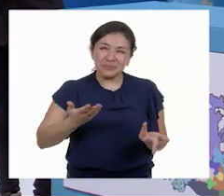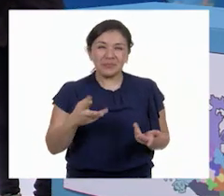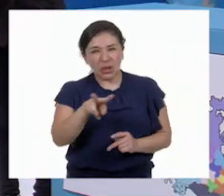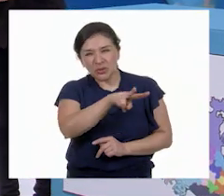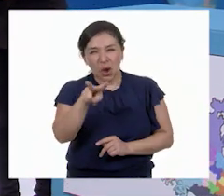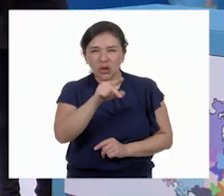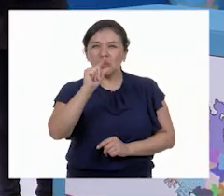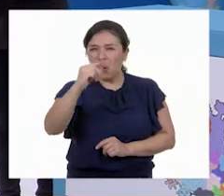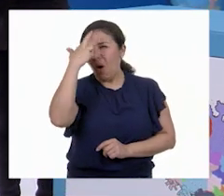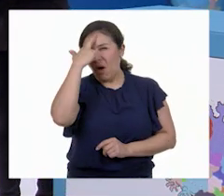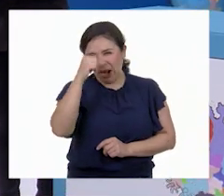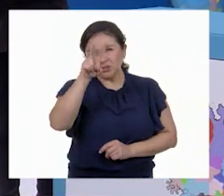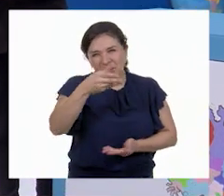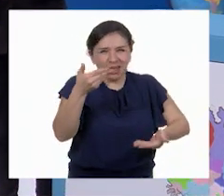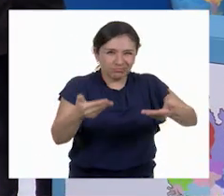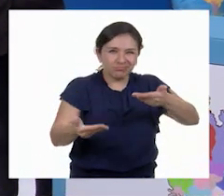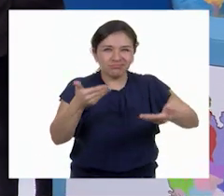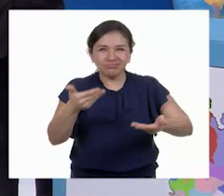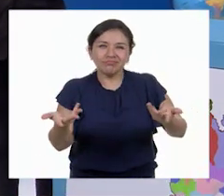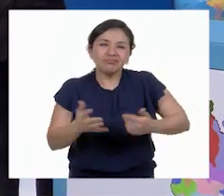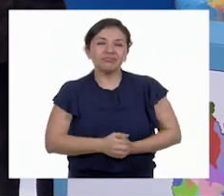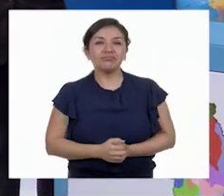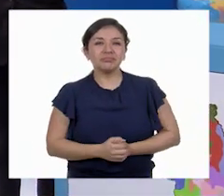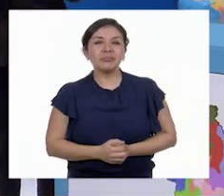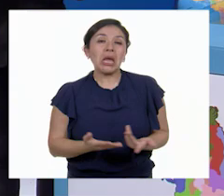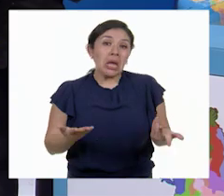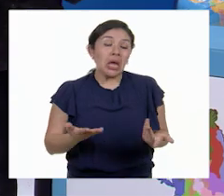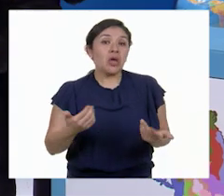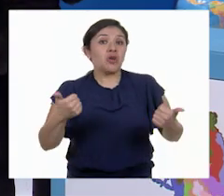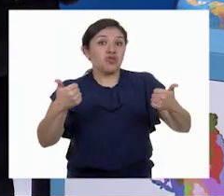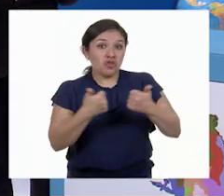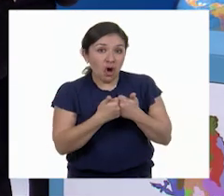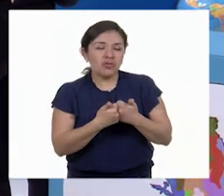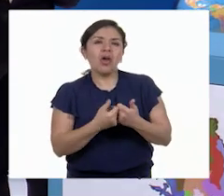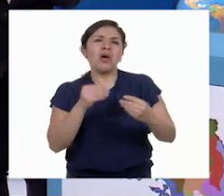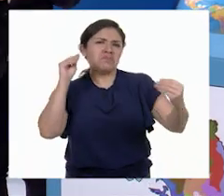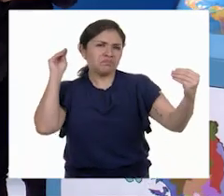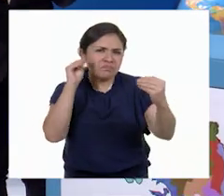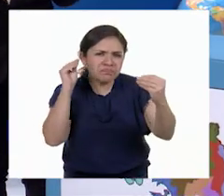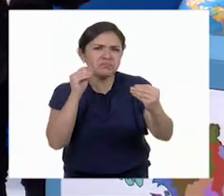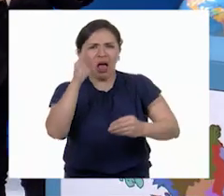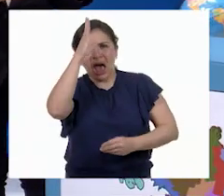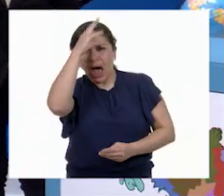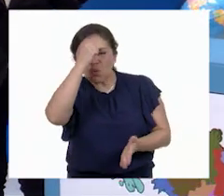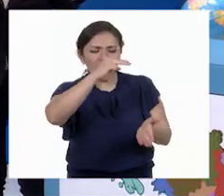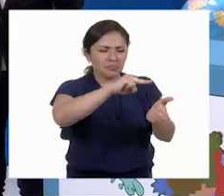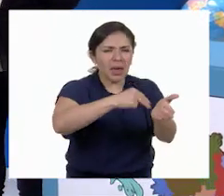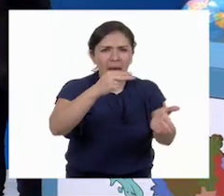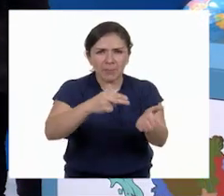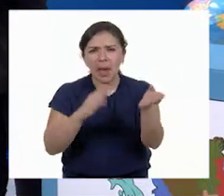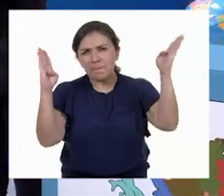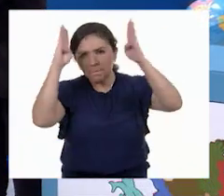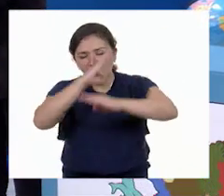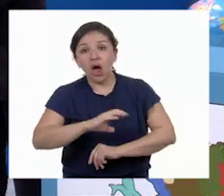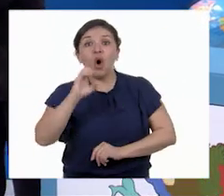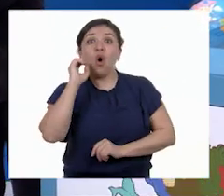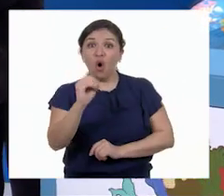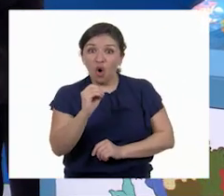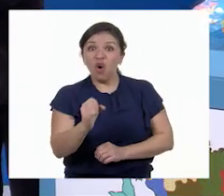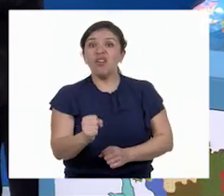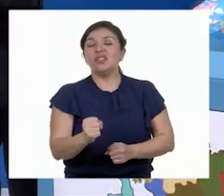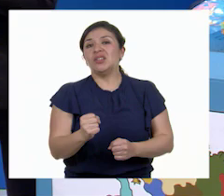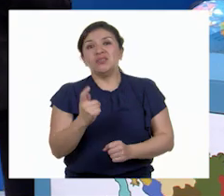ambos tienen un poco de razón, ¿eh? Ya fuera a través de negociaciones y arreglos pacíficos o con el uso de la fuerza y